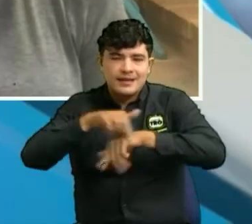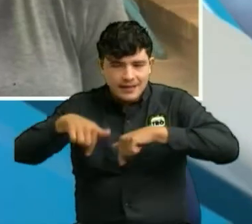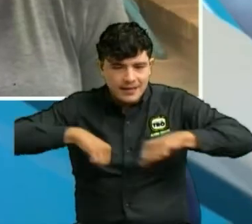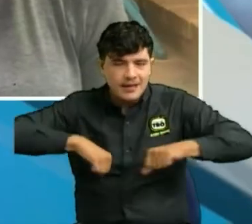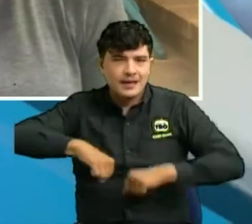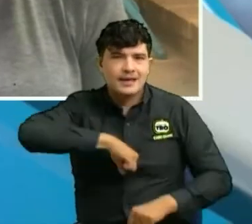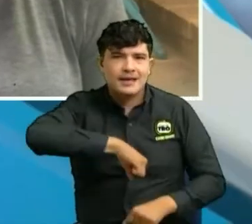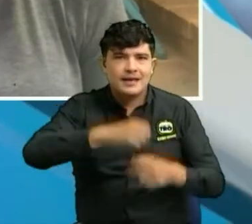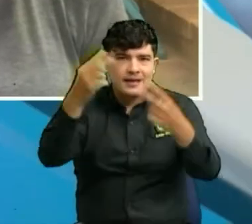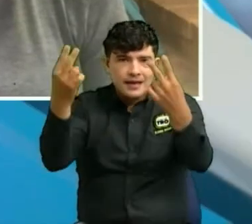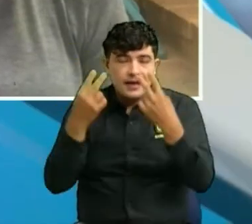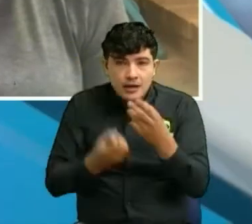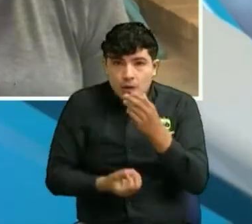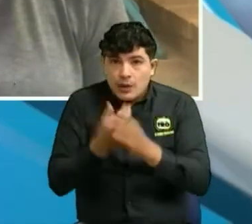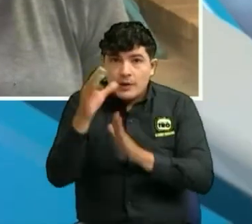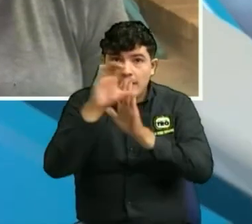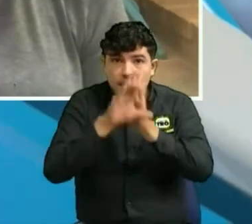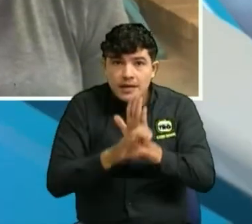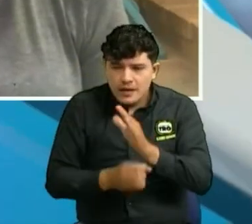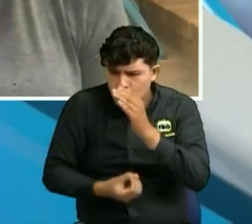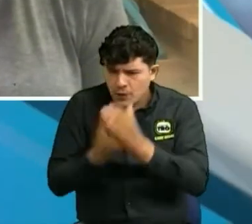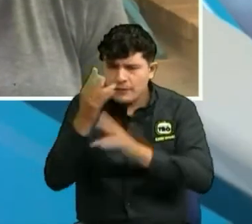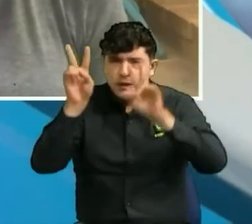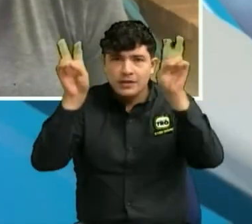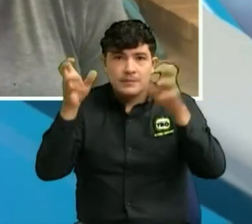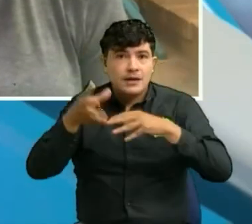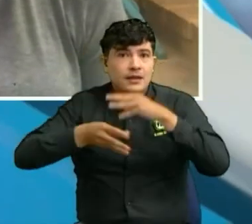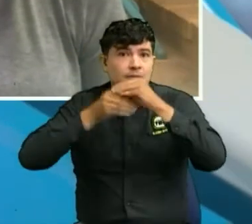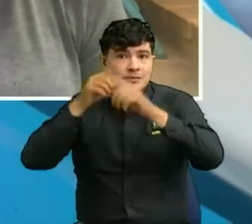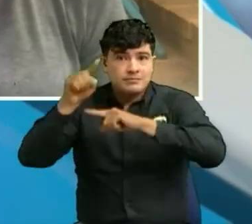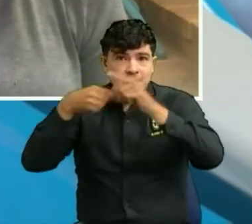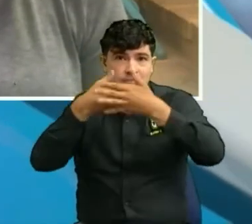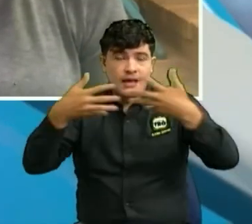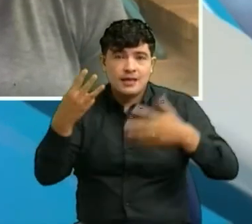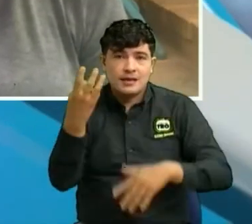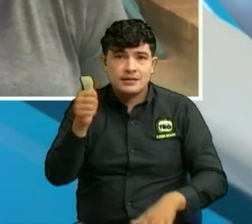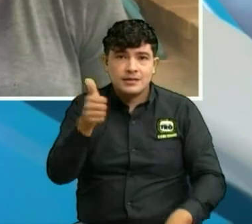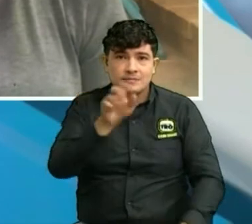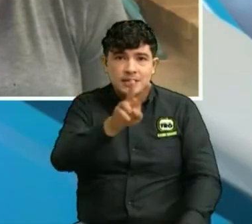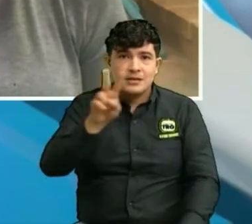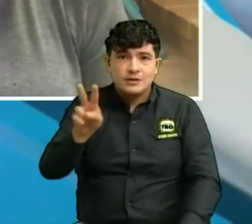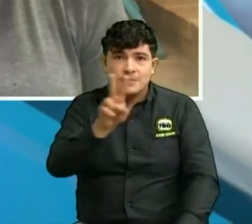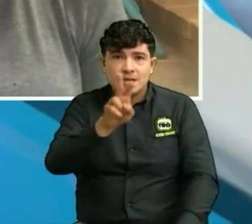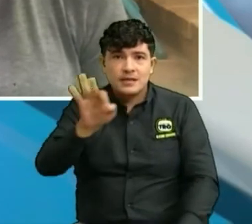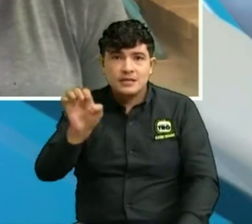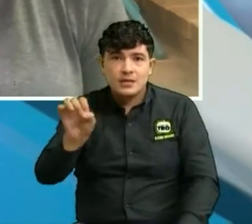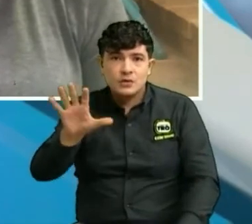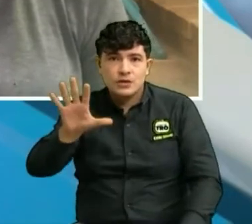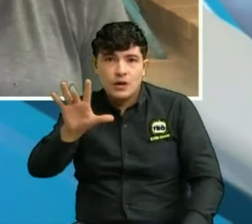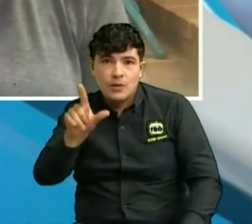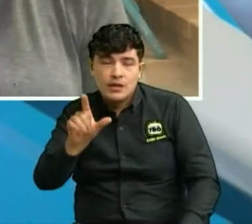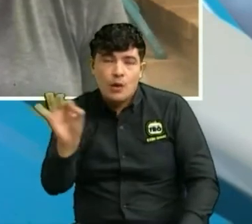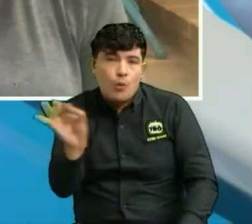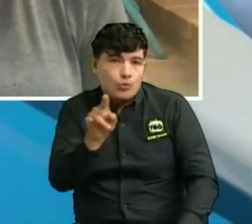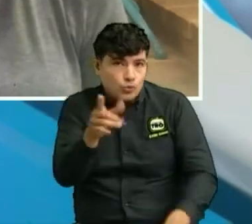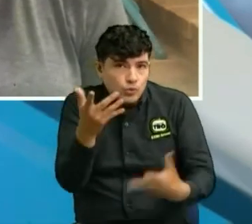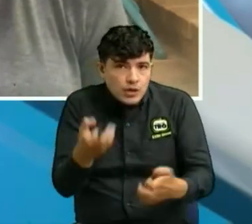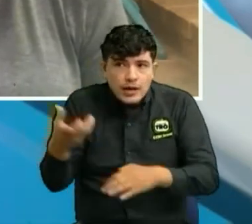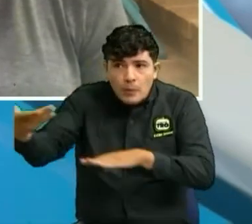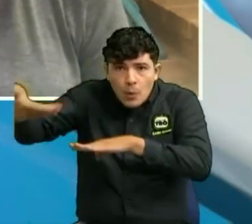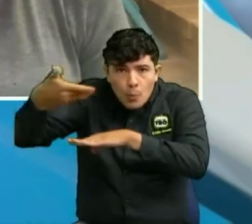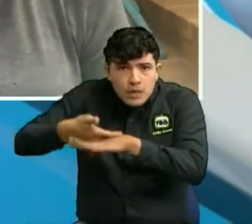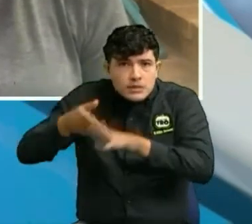Actúen Derecho, nuevos capítulos, nuevos temas, pero también para que nos escriban a través del 310-2223-051 si nos quiere